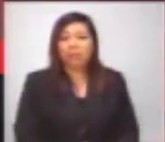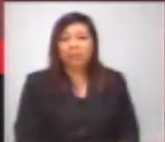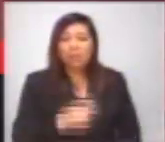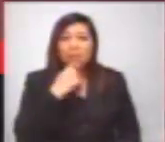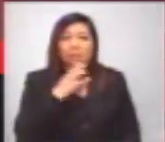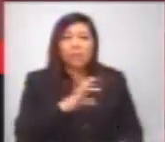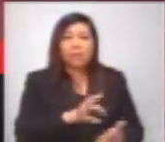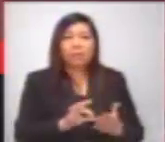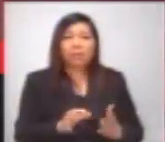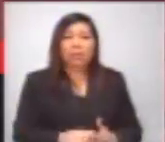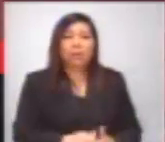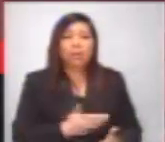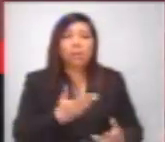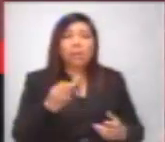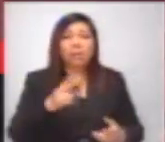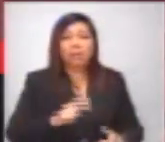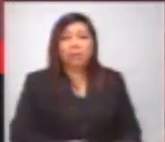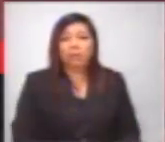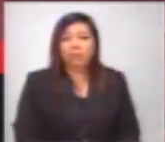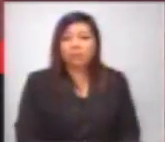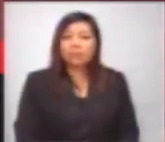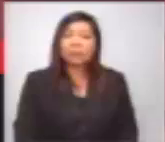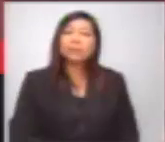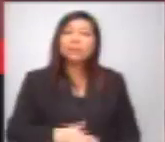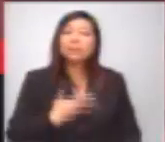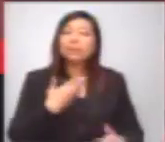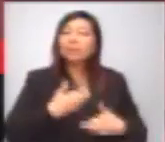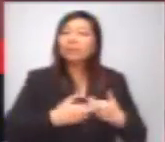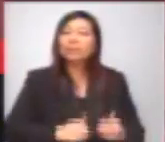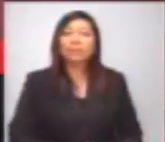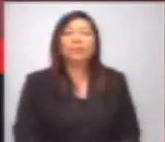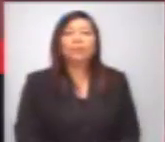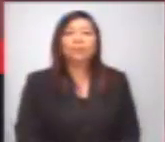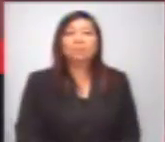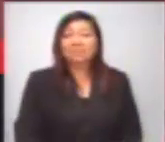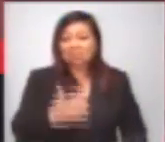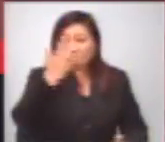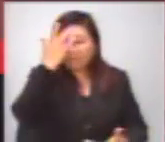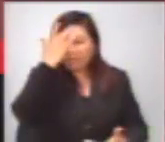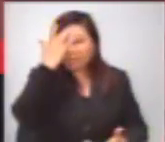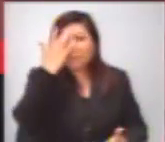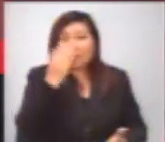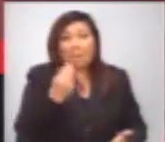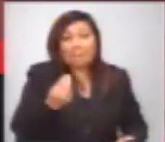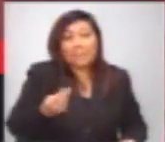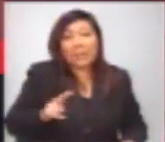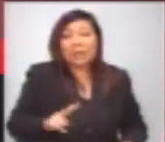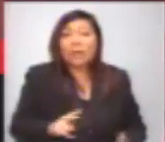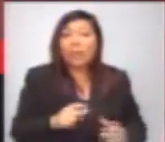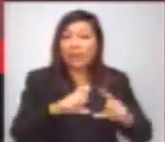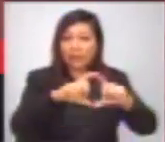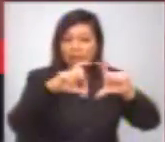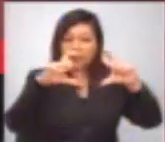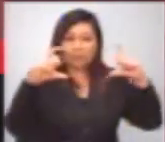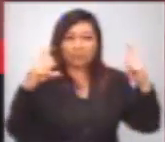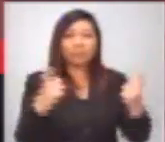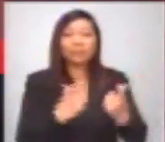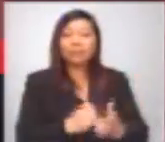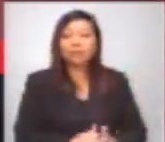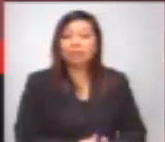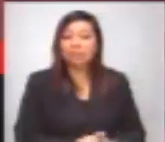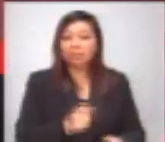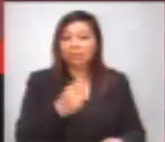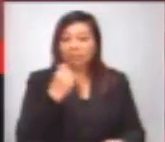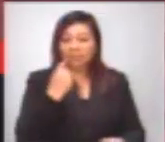azúcar, sal y grasas en exceso podría producir enfermedades crónicas. Bien grandazo, con eso